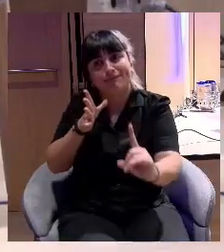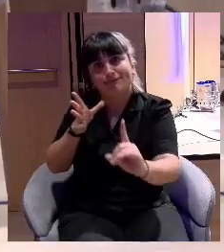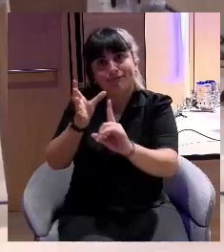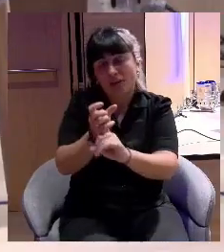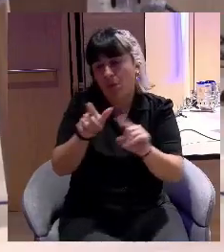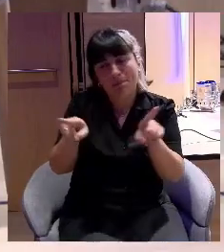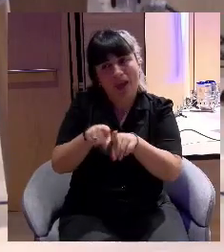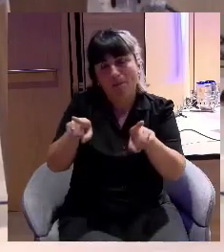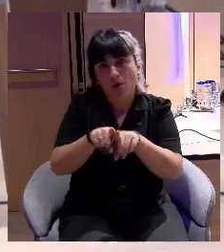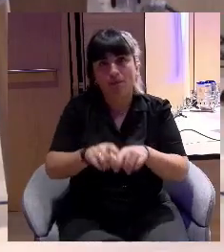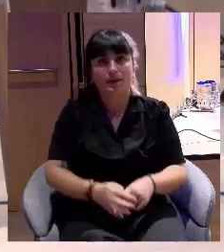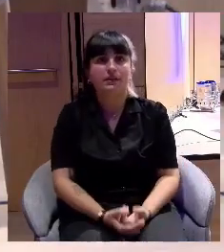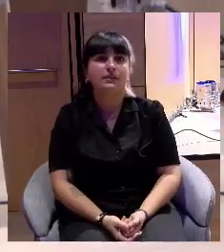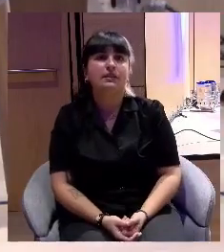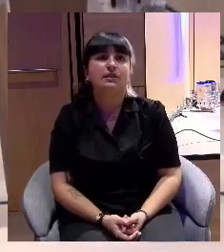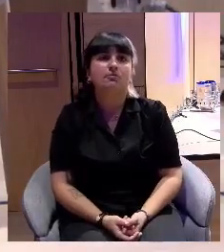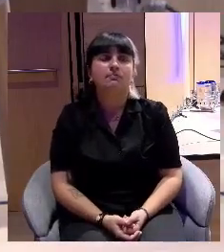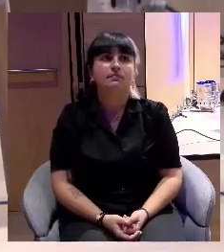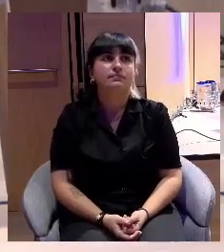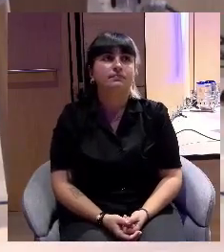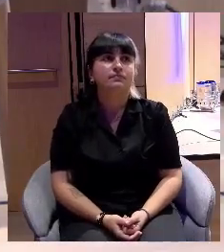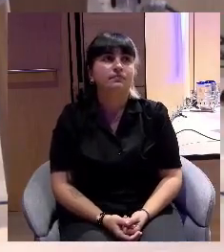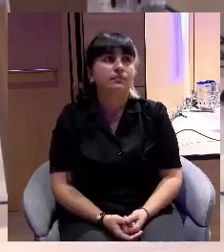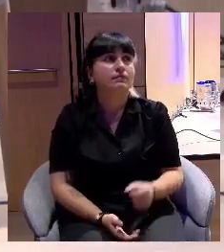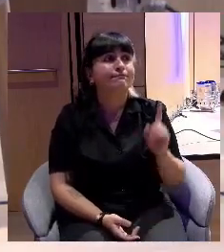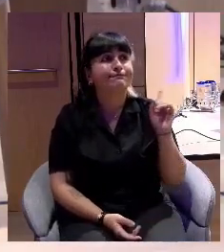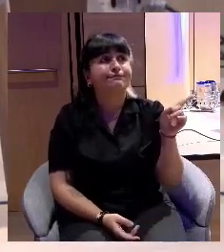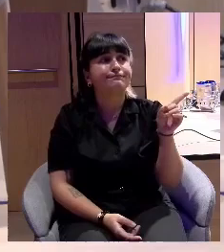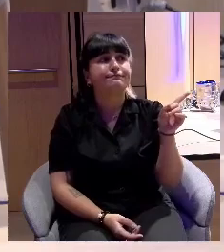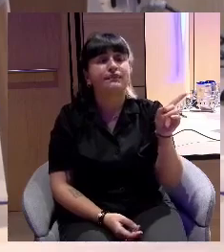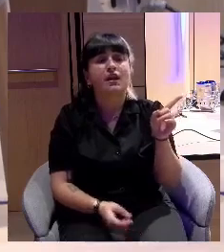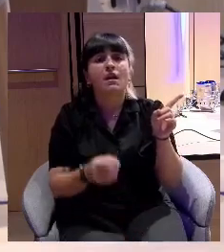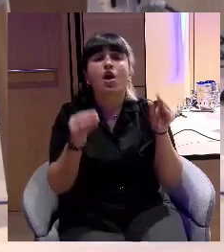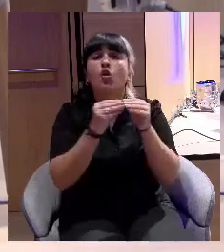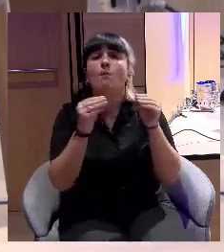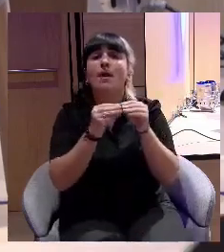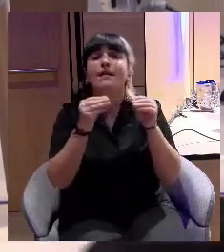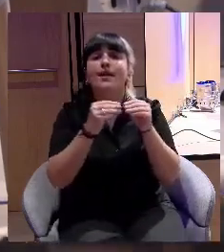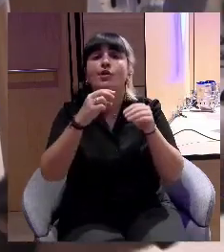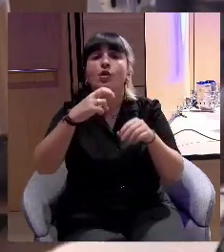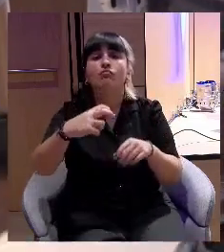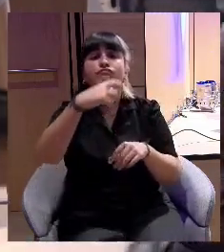Gracias, Tisa. Edu, ¿querés subir o te aclaro subir?